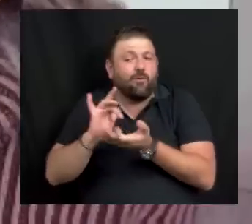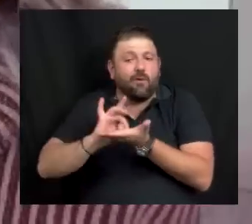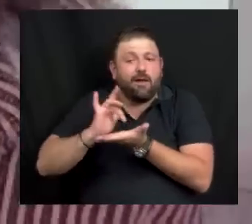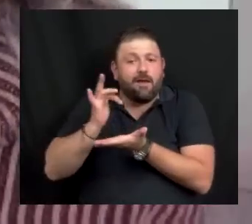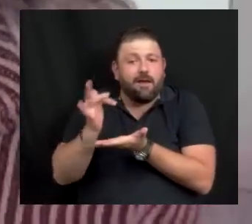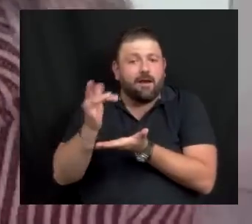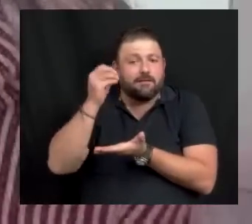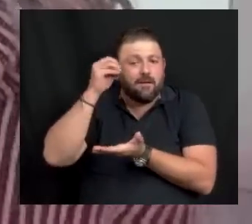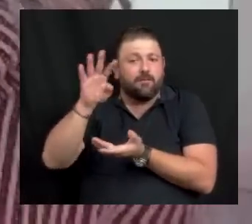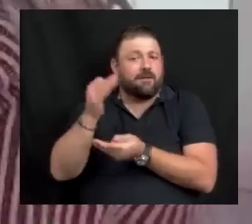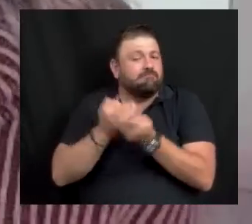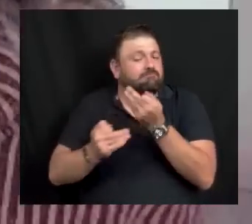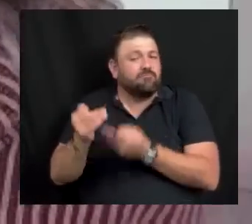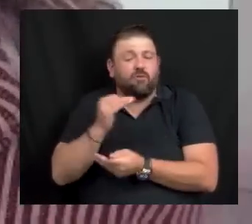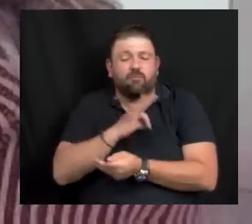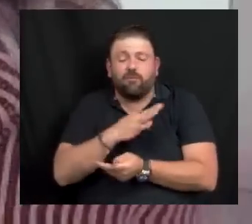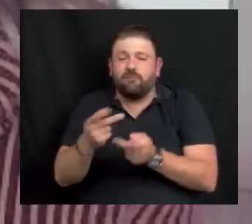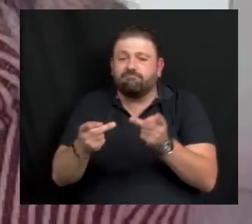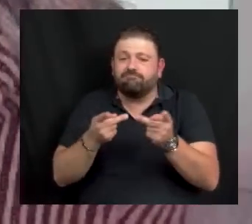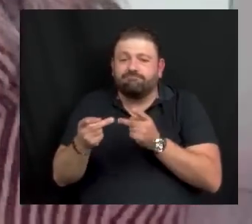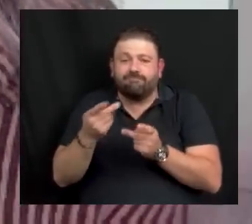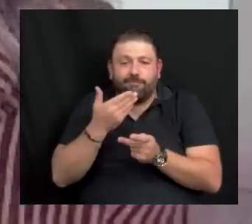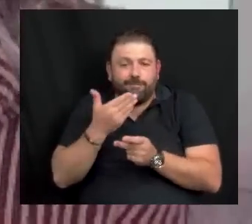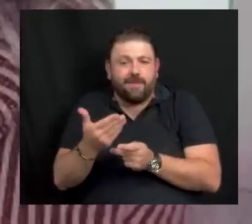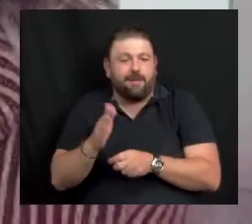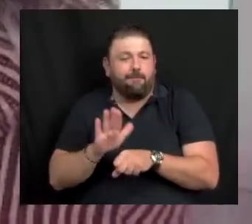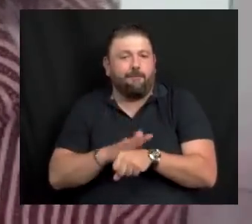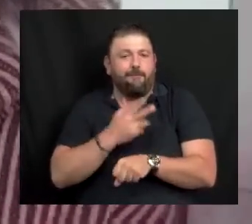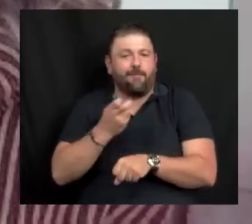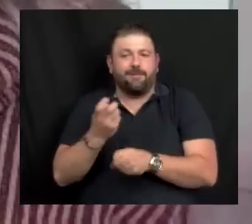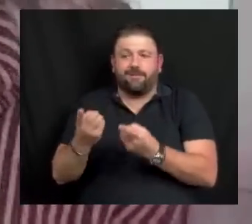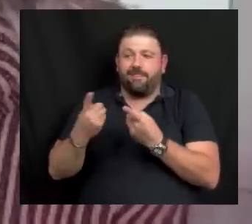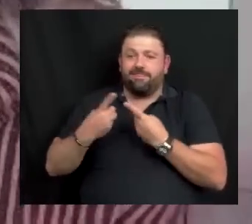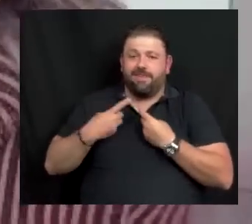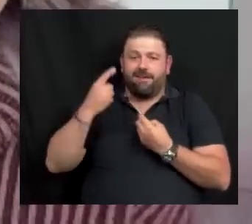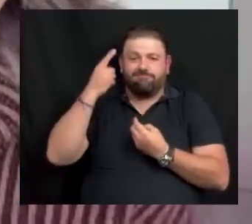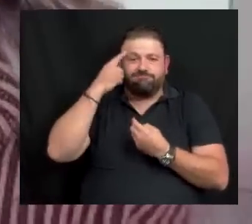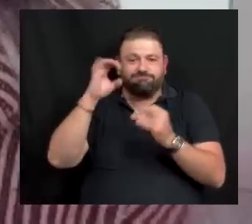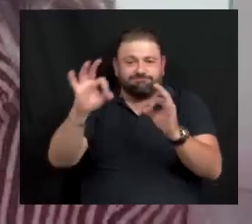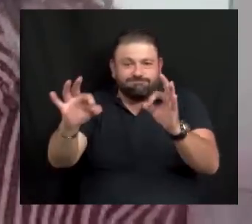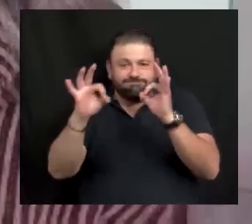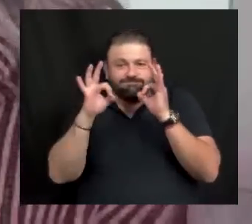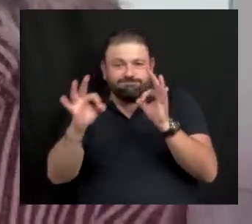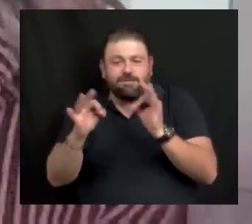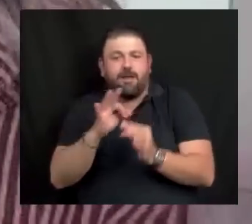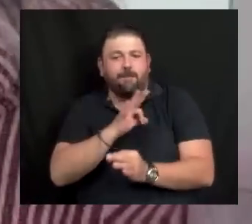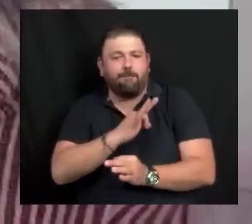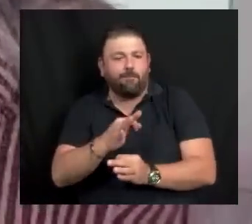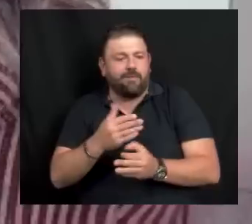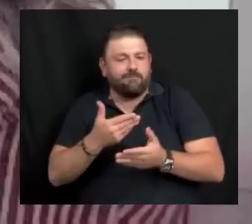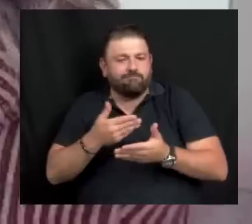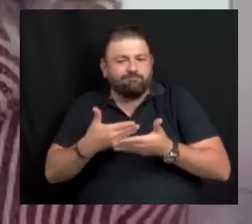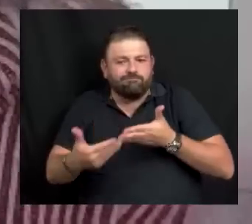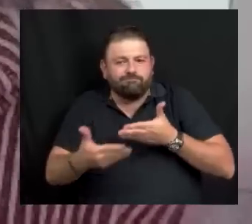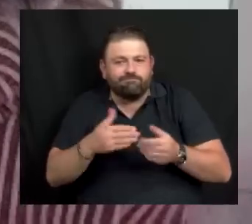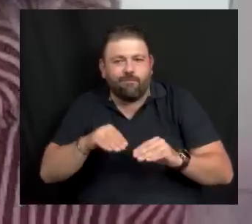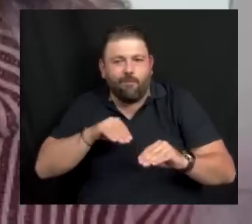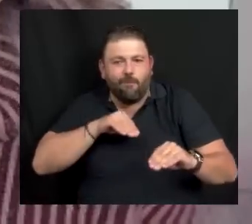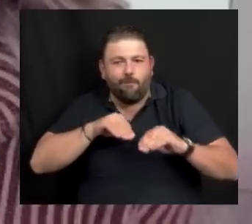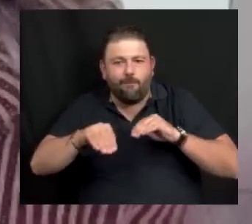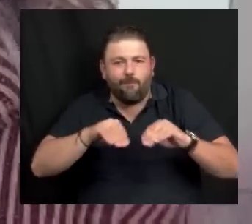a través de ellos yo voy a seguir un camino con mayor seguridad, con mayor eficiencia y eficacia en todo lo que yo haga.